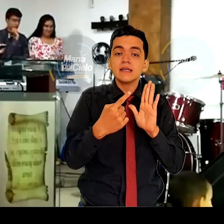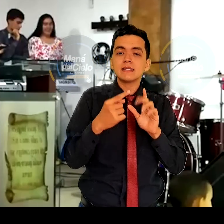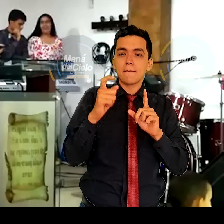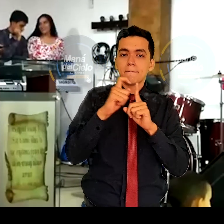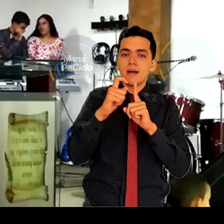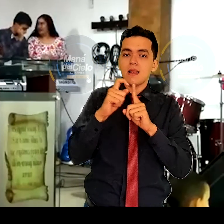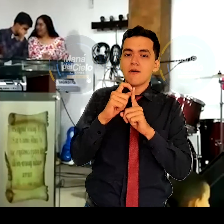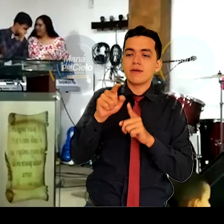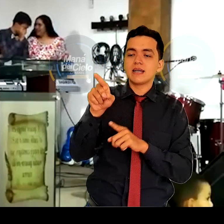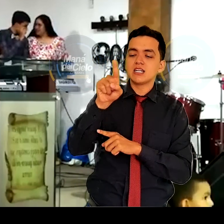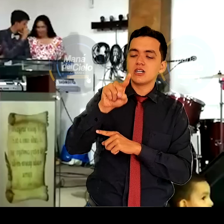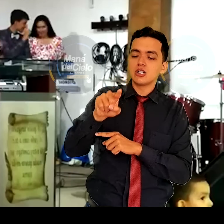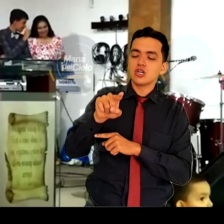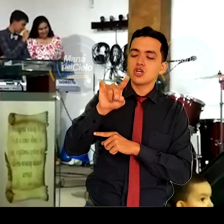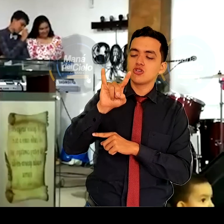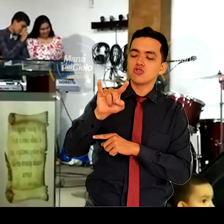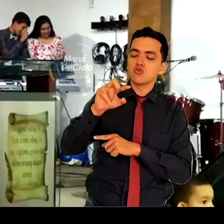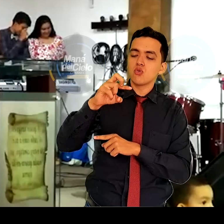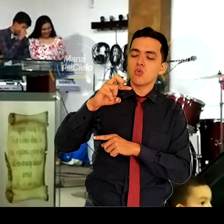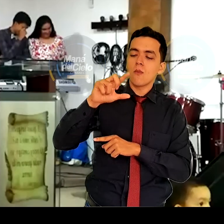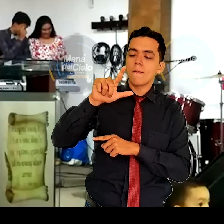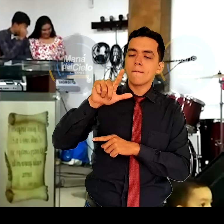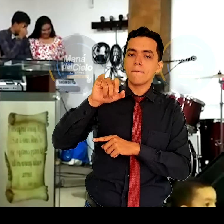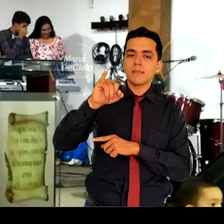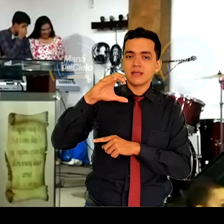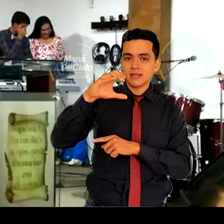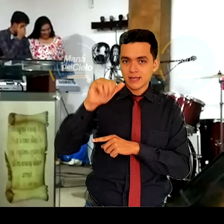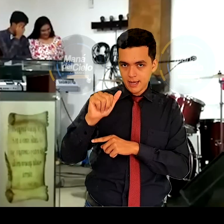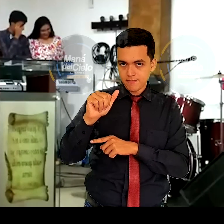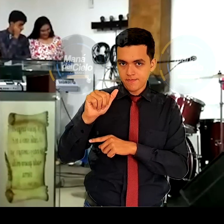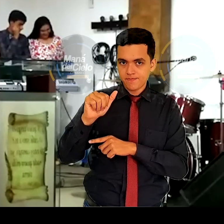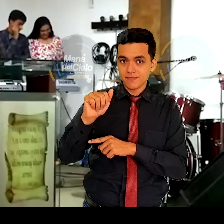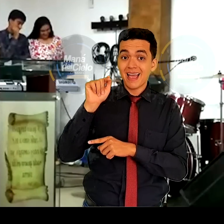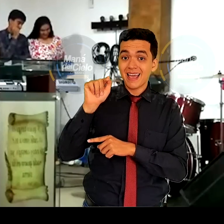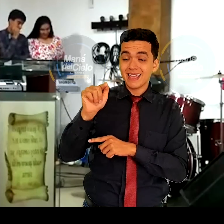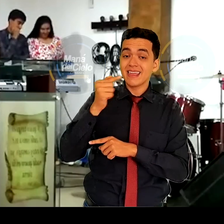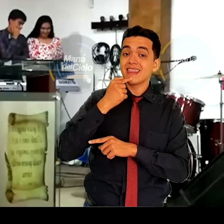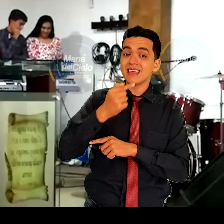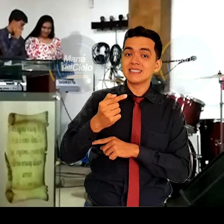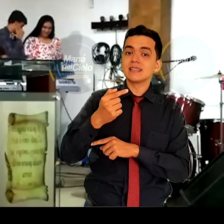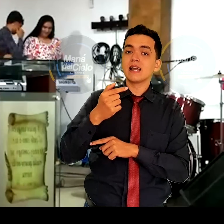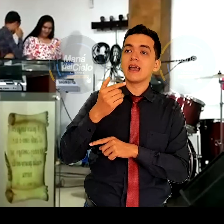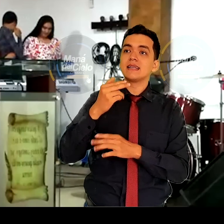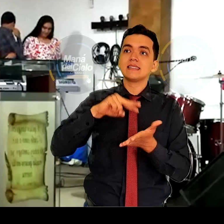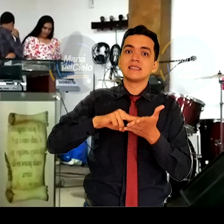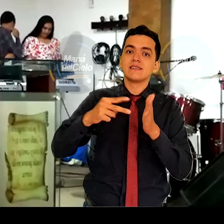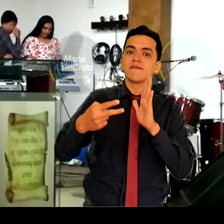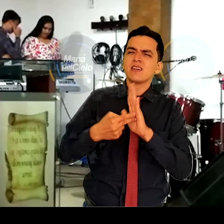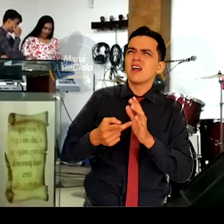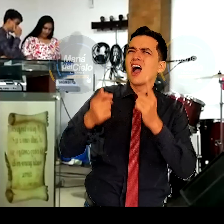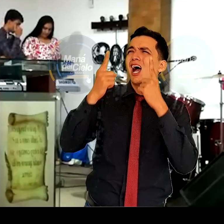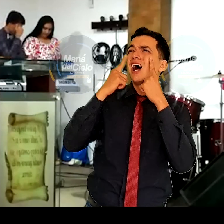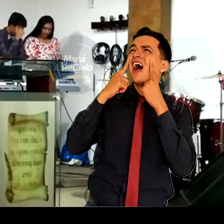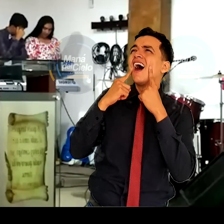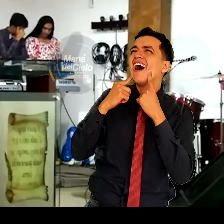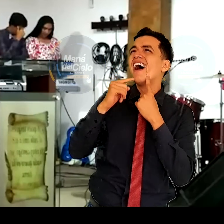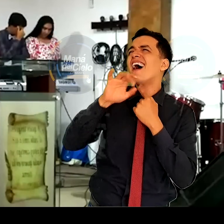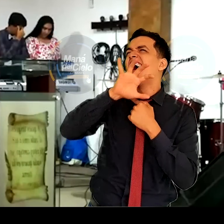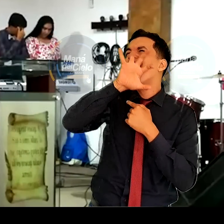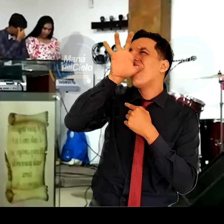Tremendo. En todo tiempo habla de suplicar. En el